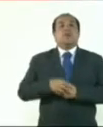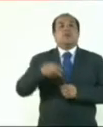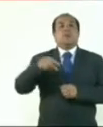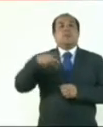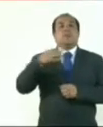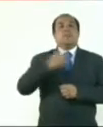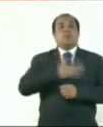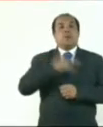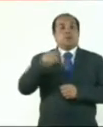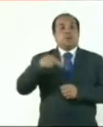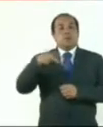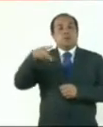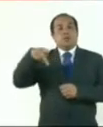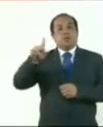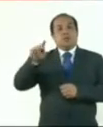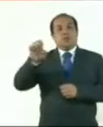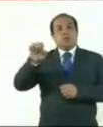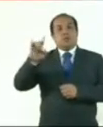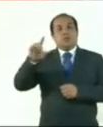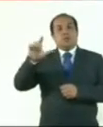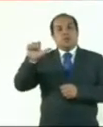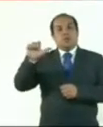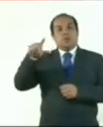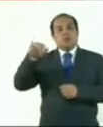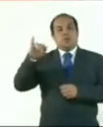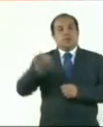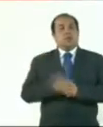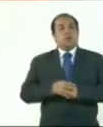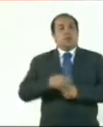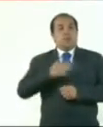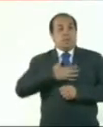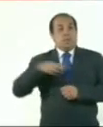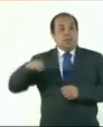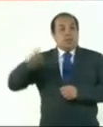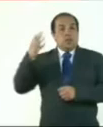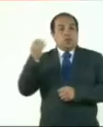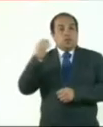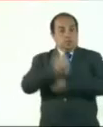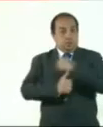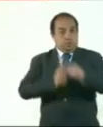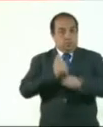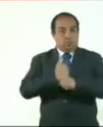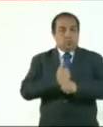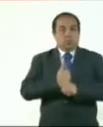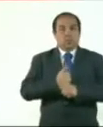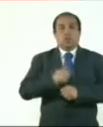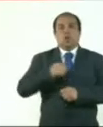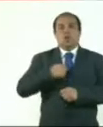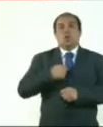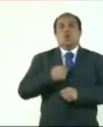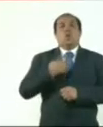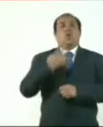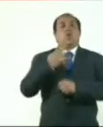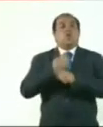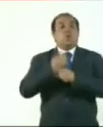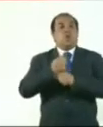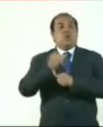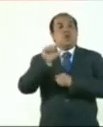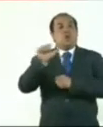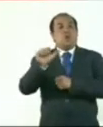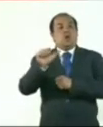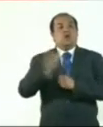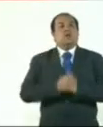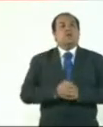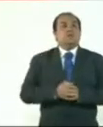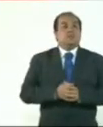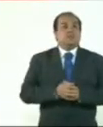Lani. Okay, Lani. ¿Y cuántos años tienes? Nueve. Nueve. ¿En qué año vas? En cuarto A. En cuarto A. ¿Cómo se